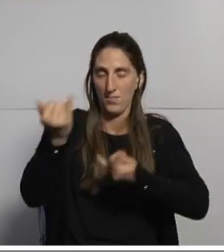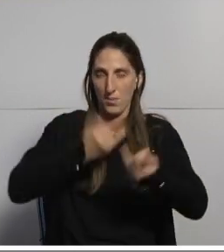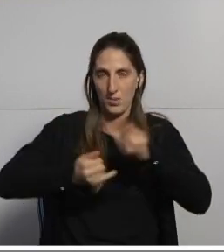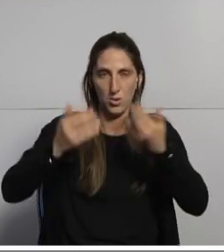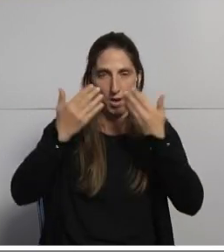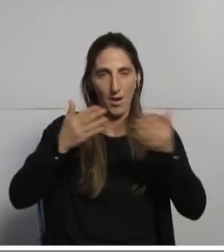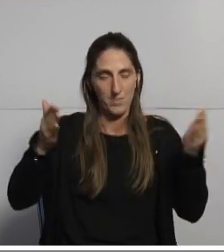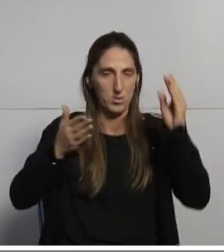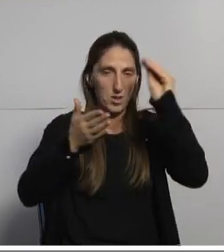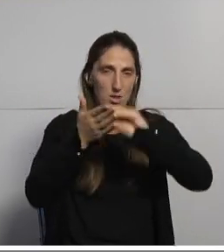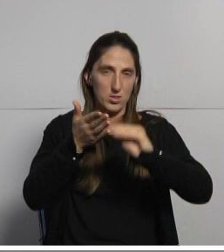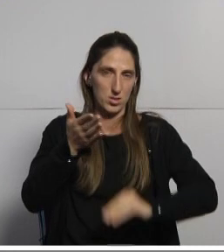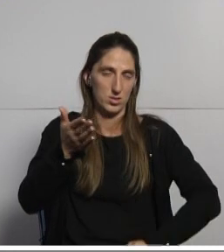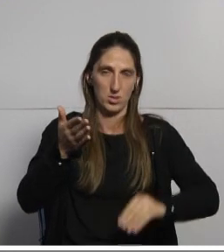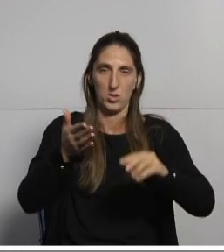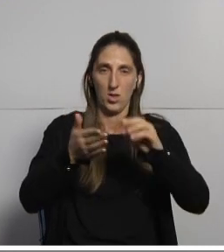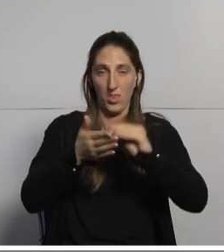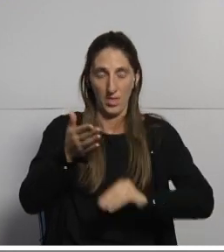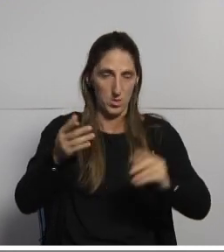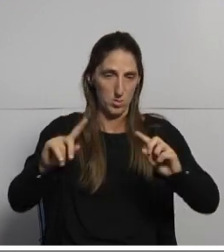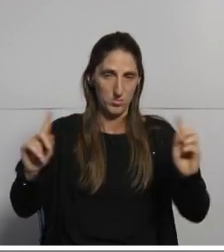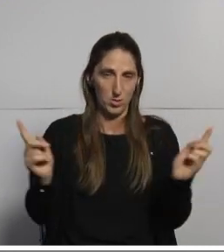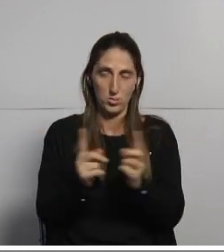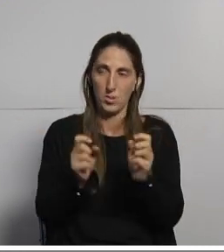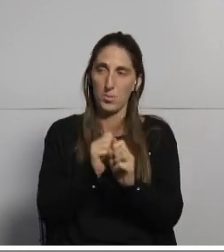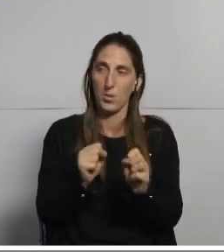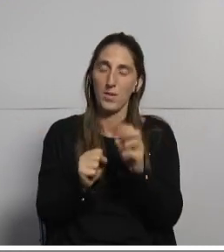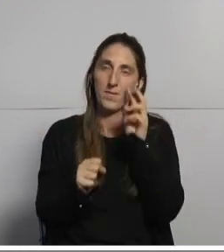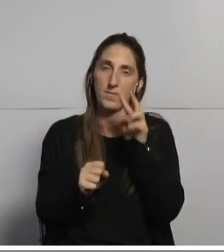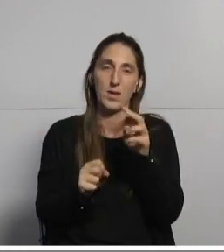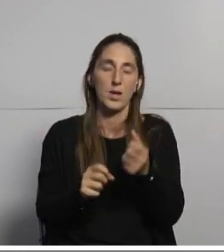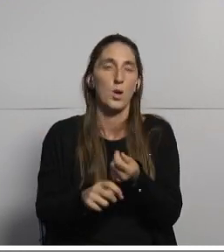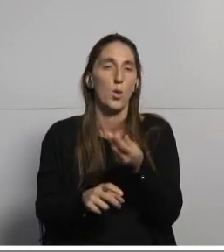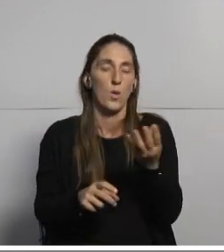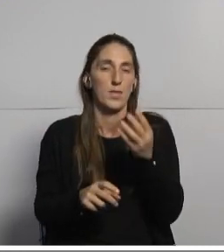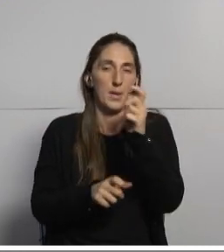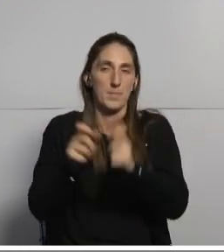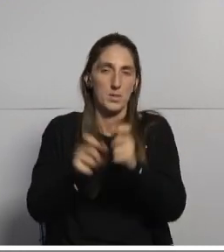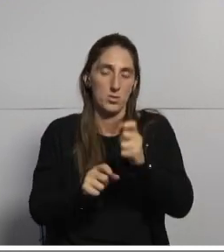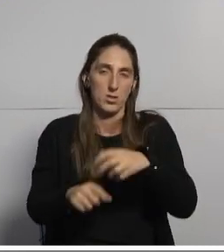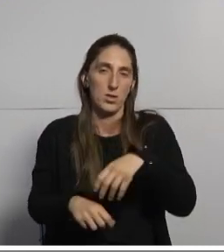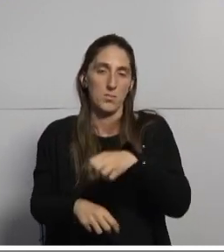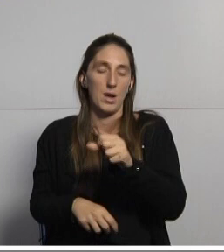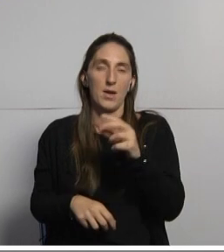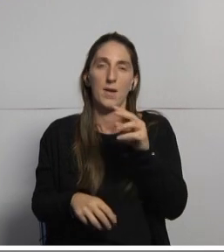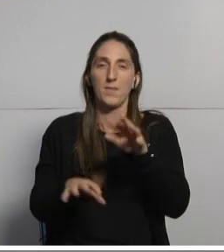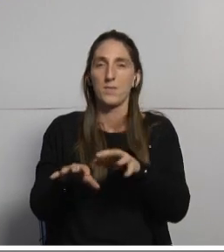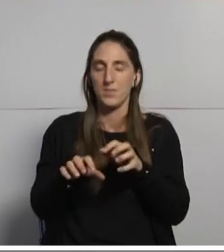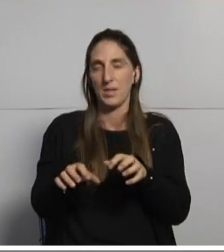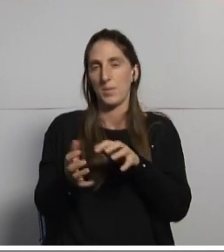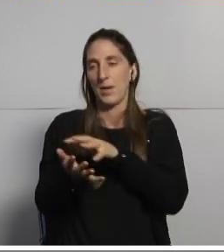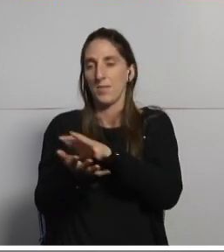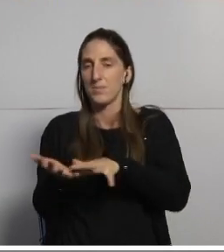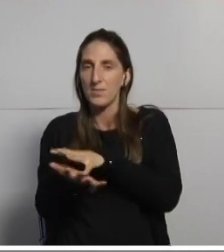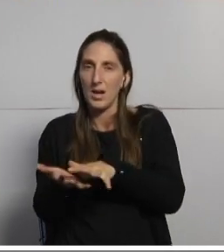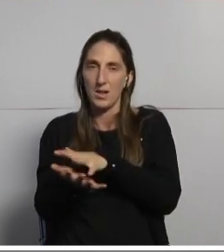nivel de registro censal con datos anonimizados. Entonces podríamos ver cuánta gente con más vulnerabilidad vive en cada registro censal, barrio, centro